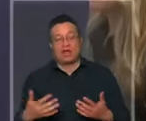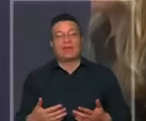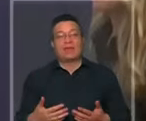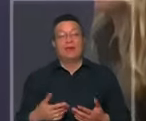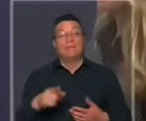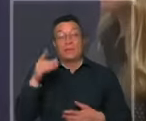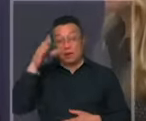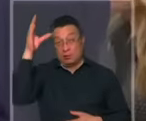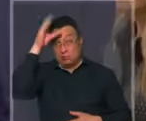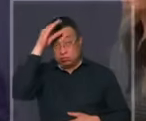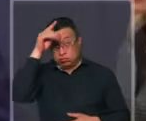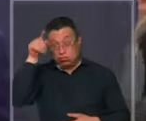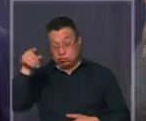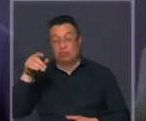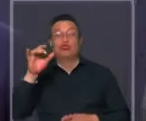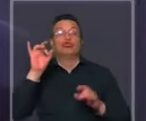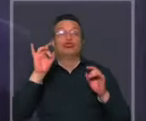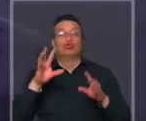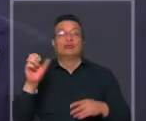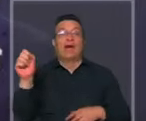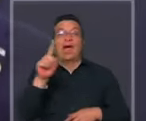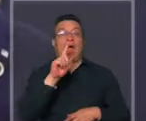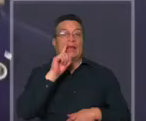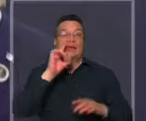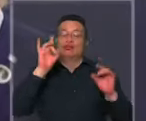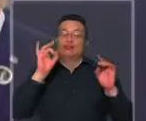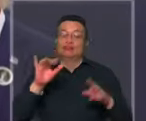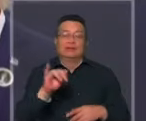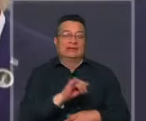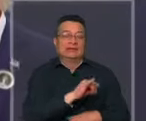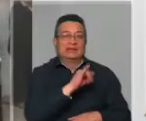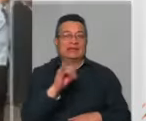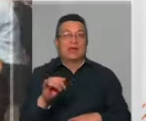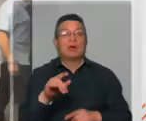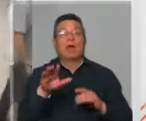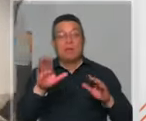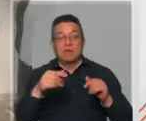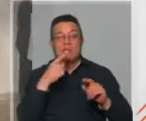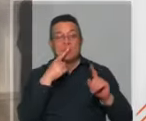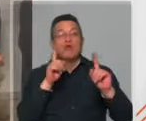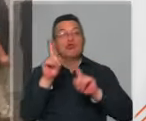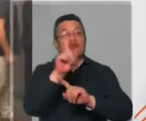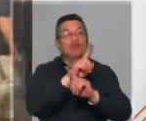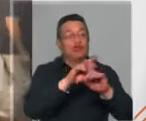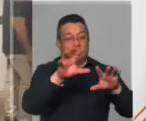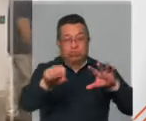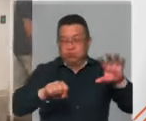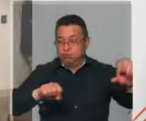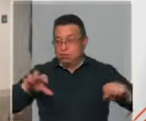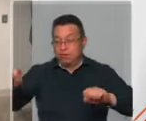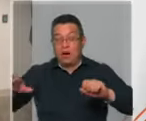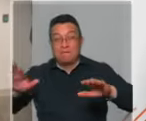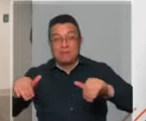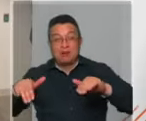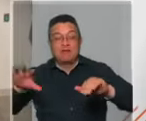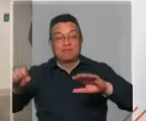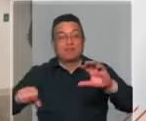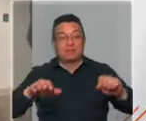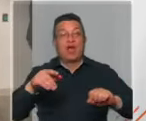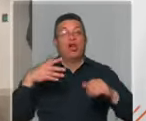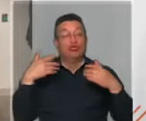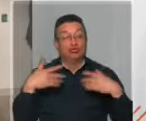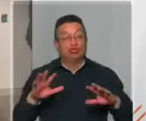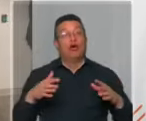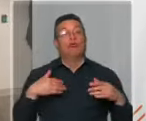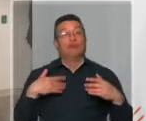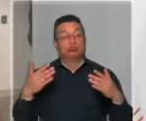se relaciona así con su electorado y probablemente intenta seguir convenciendo a los que ya tiene convencidos, pero ha salido relativamente